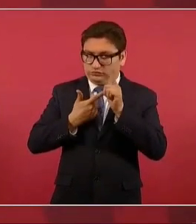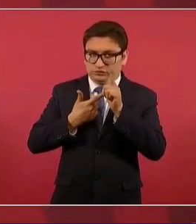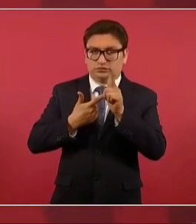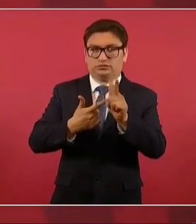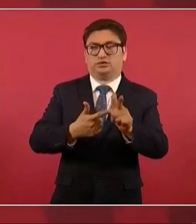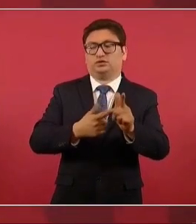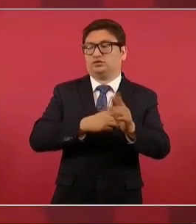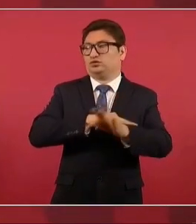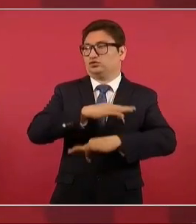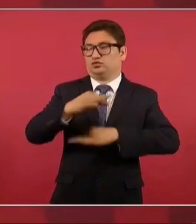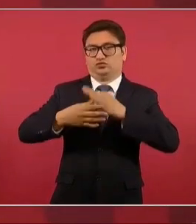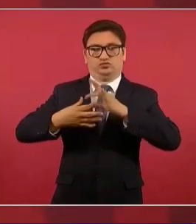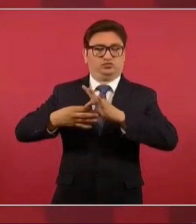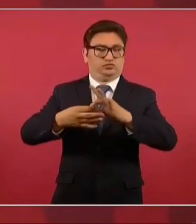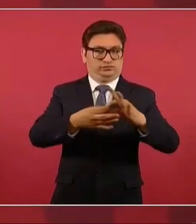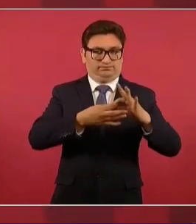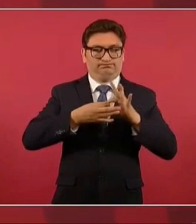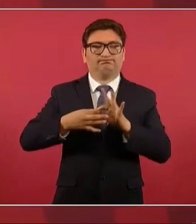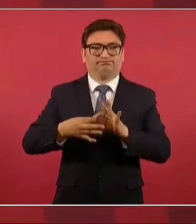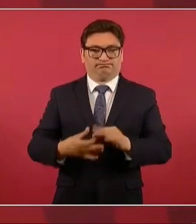entre todos